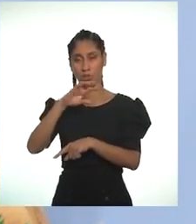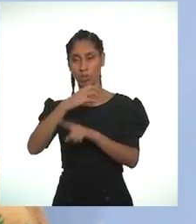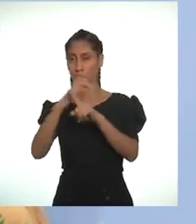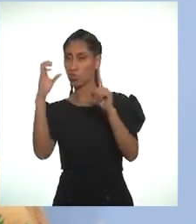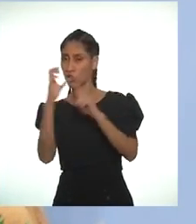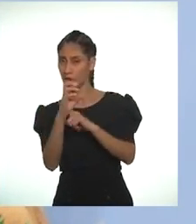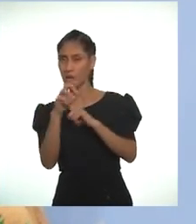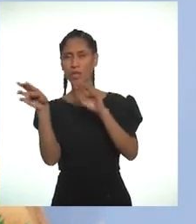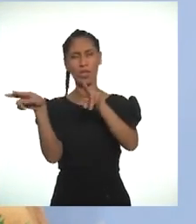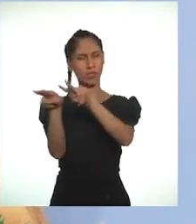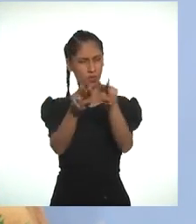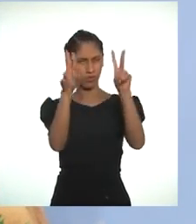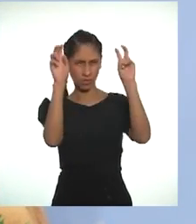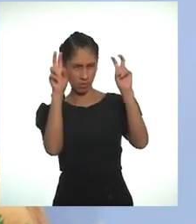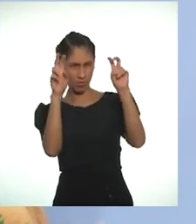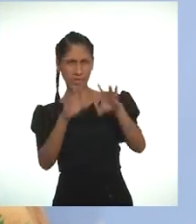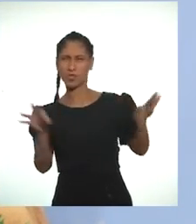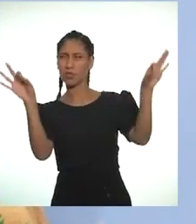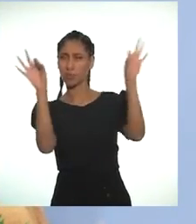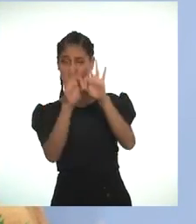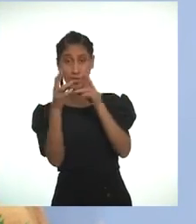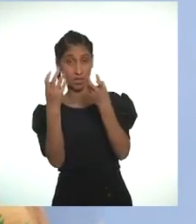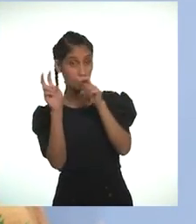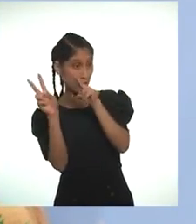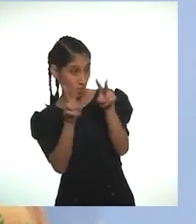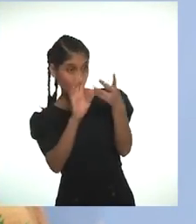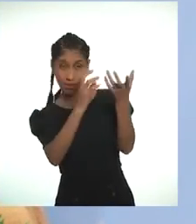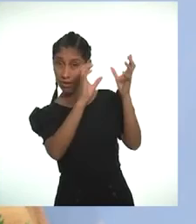temas presentes es vital si queremos ver cambios